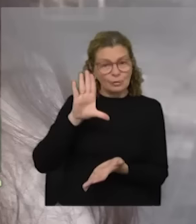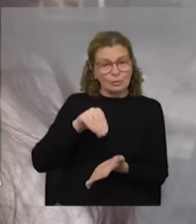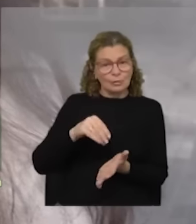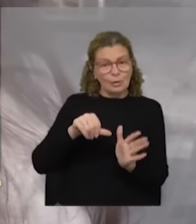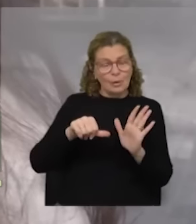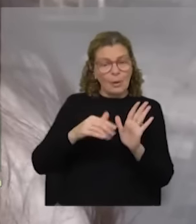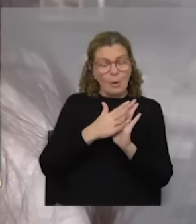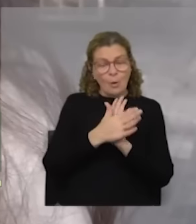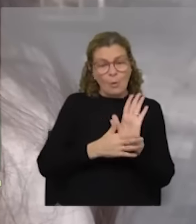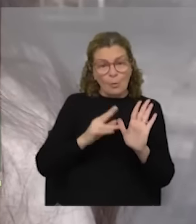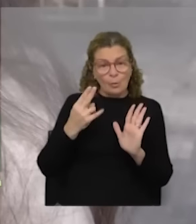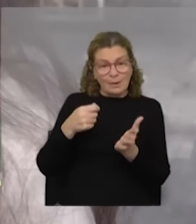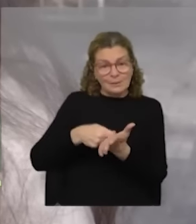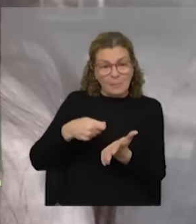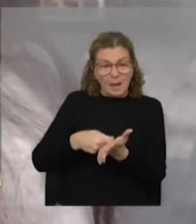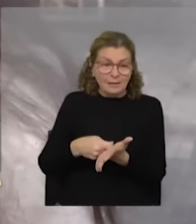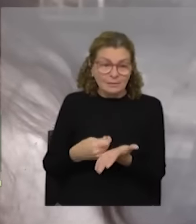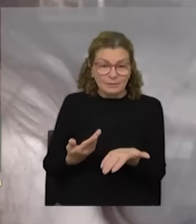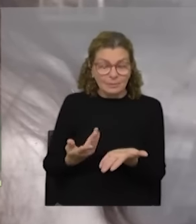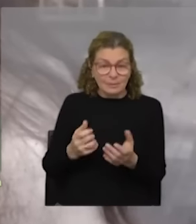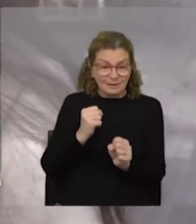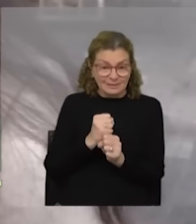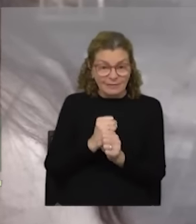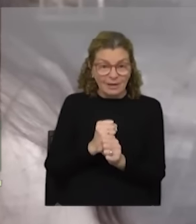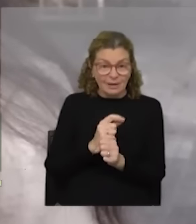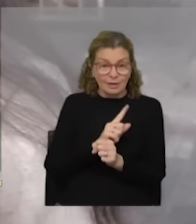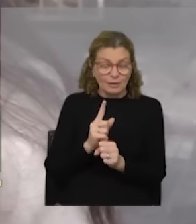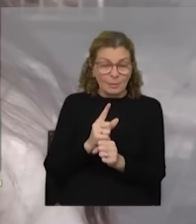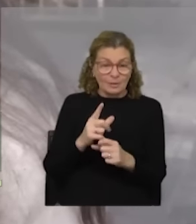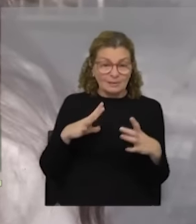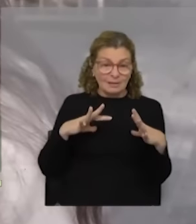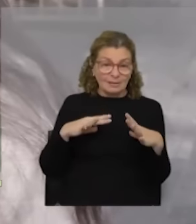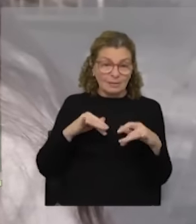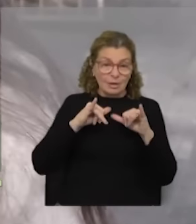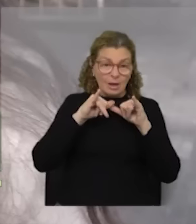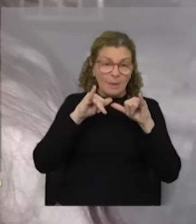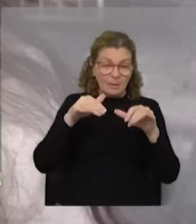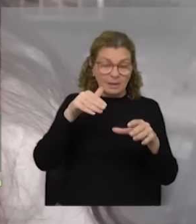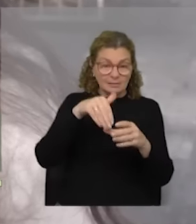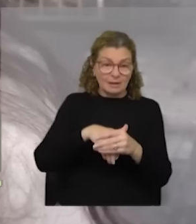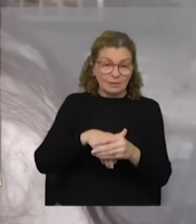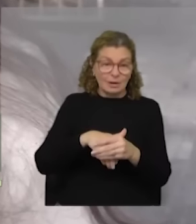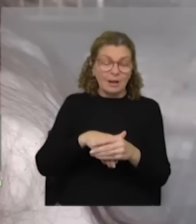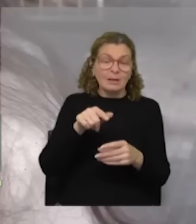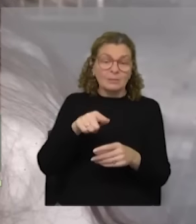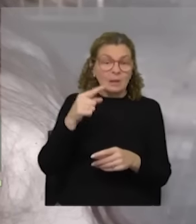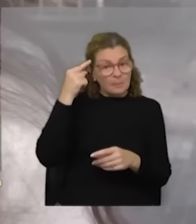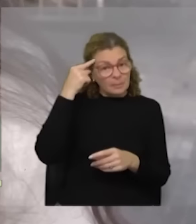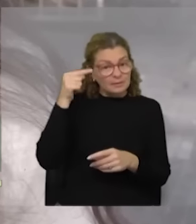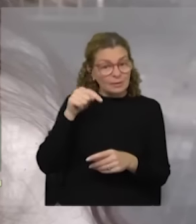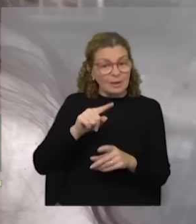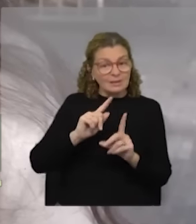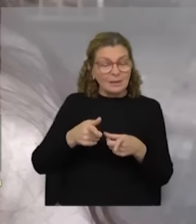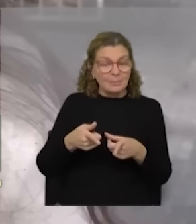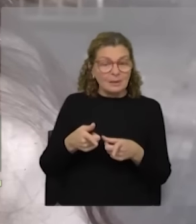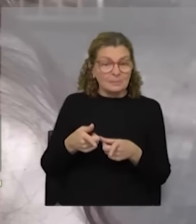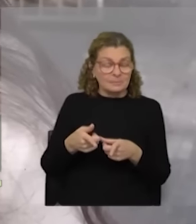está pagando para que trabajen y no para que estén haciendo campaña electoral y creo que ahí también